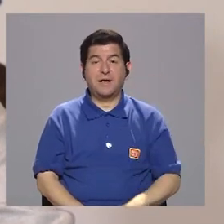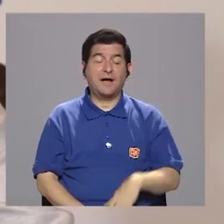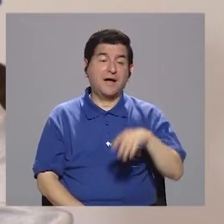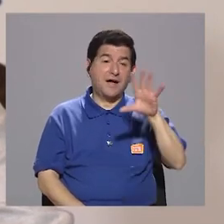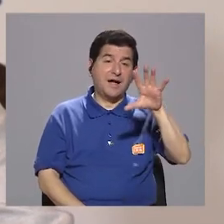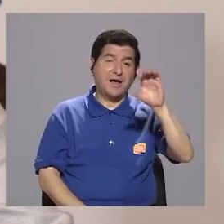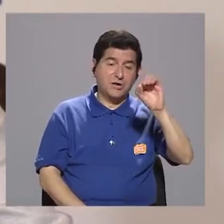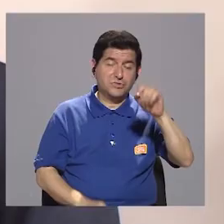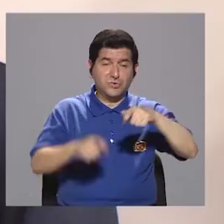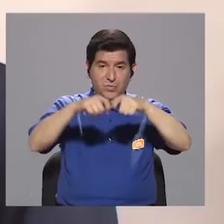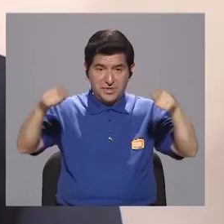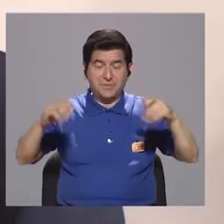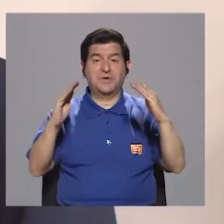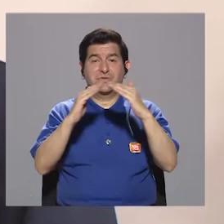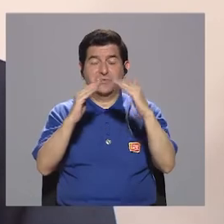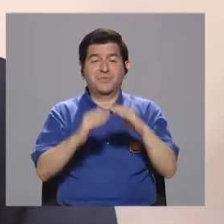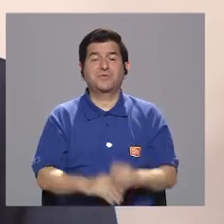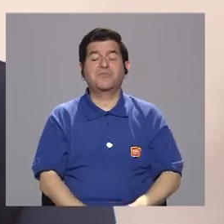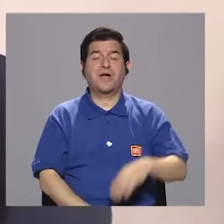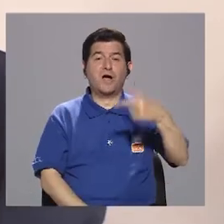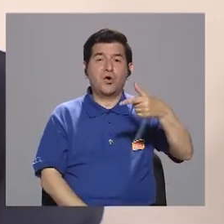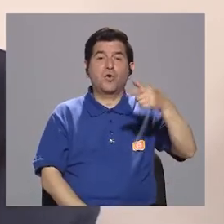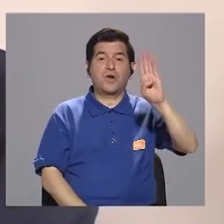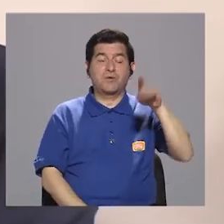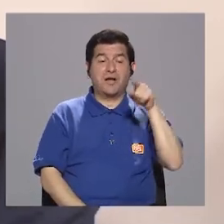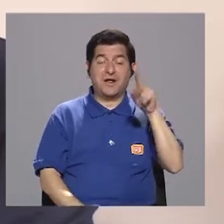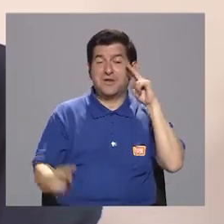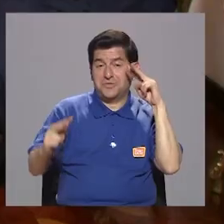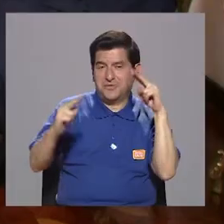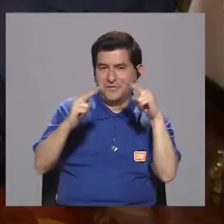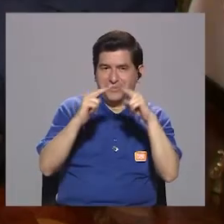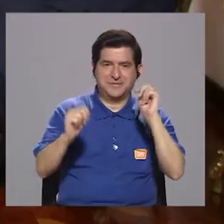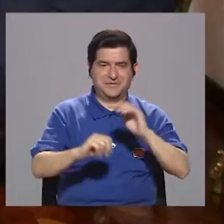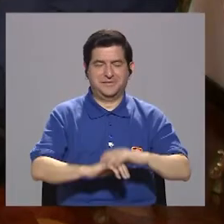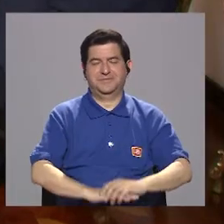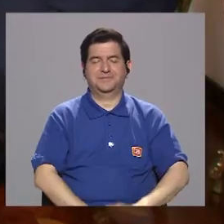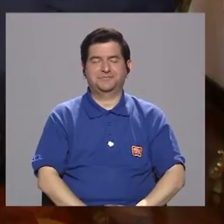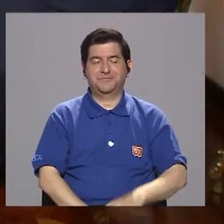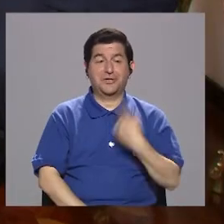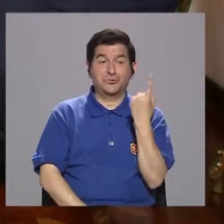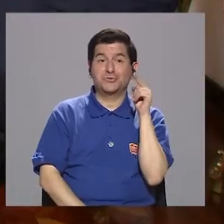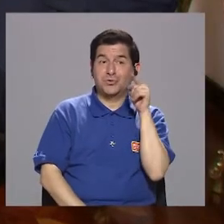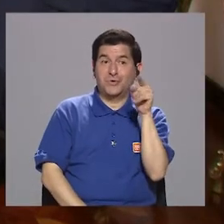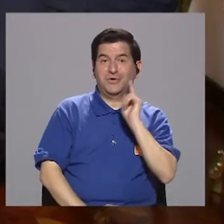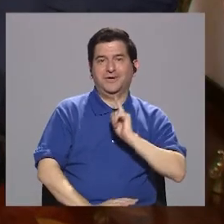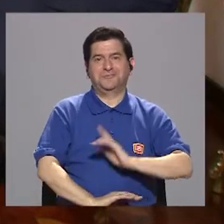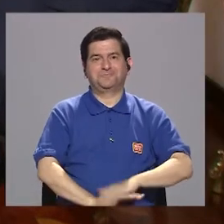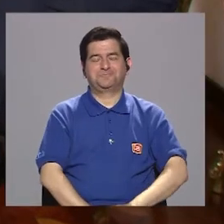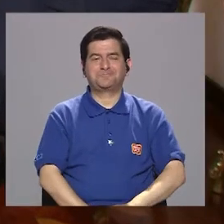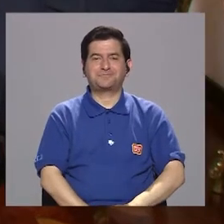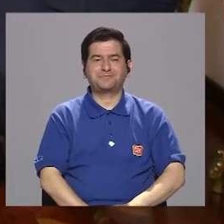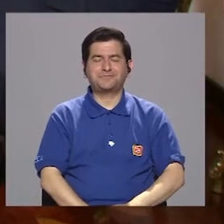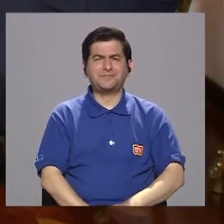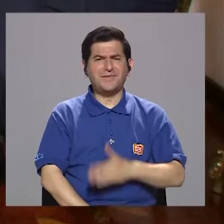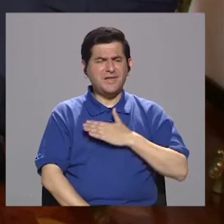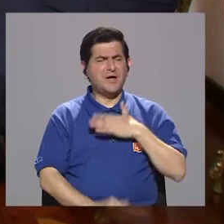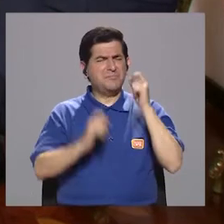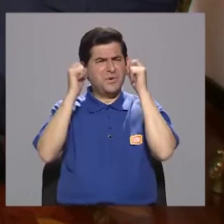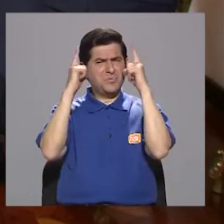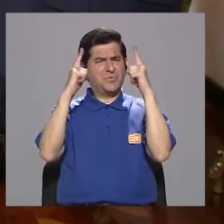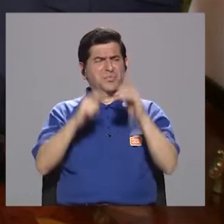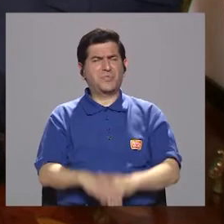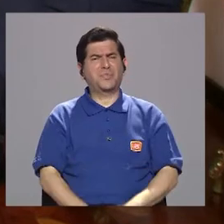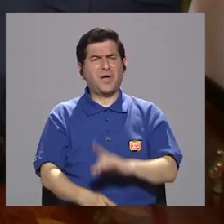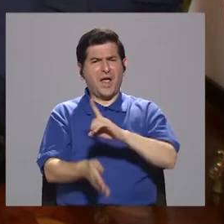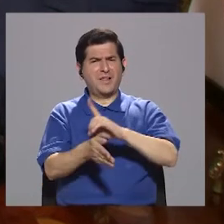Gloria, ¿verdad? Y entonces ahí que la llegó a conocer toda la oportunidad de verlo ahí. Y la verdad es que a mí me impresionó el